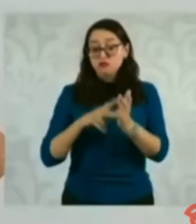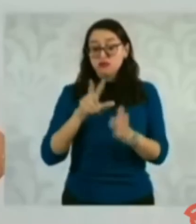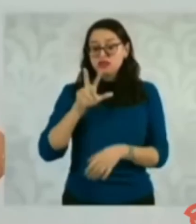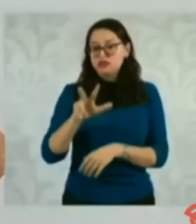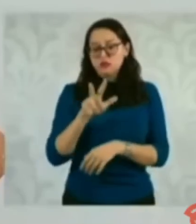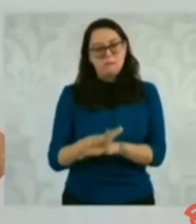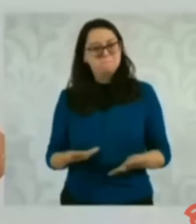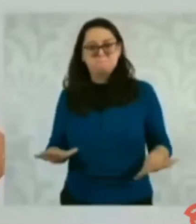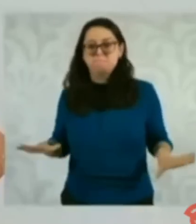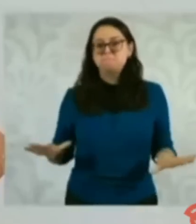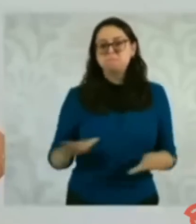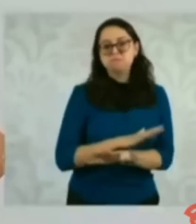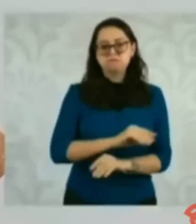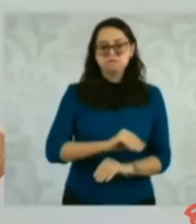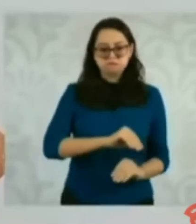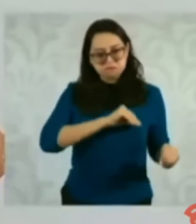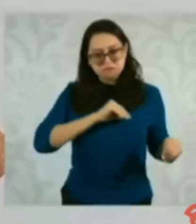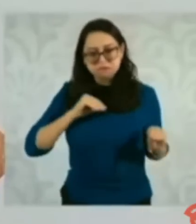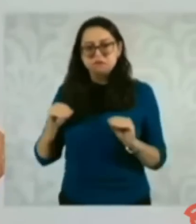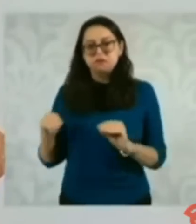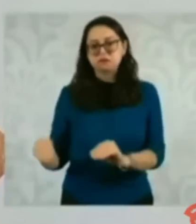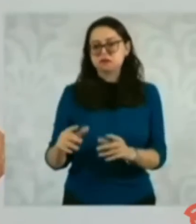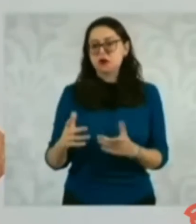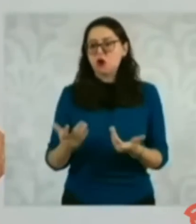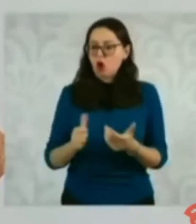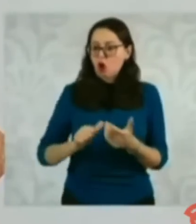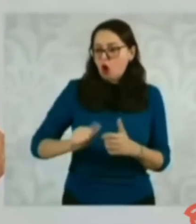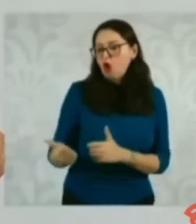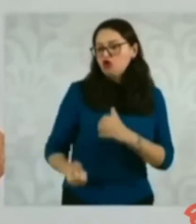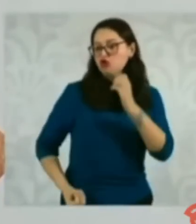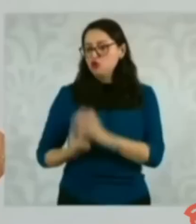el 2024 el pueblo nos dio su respaldo.